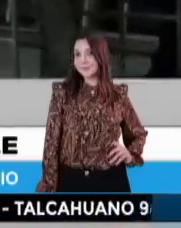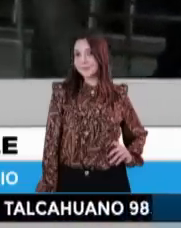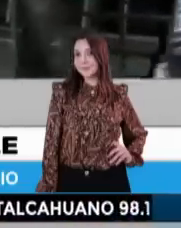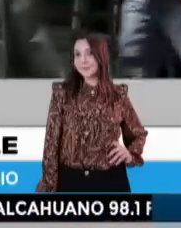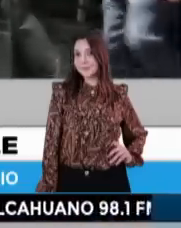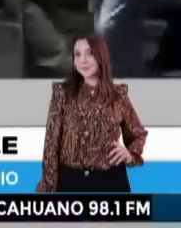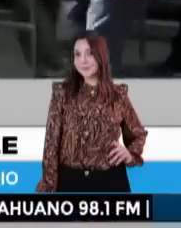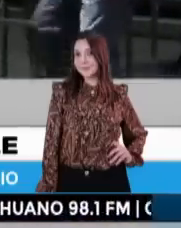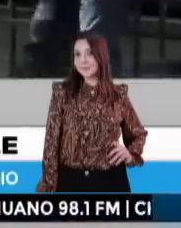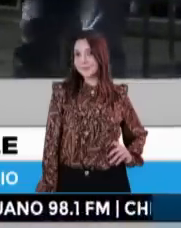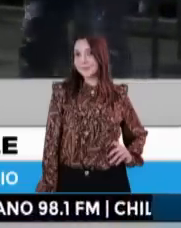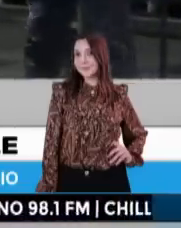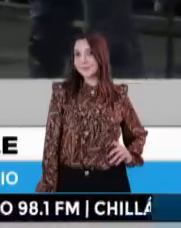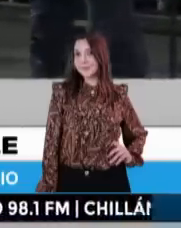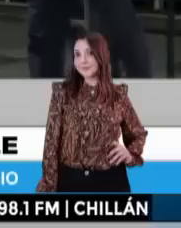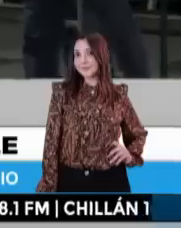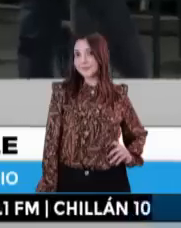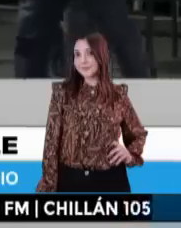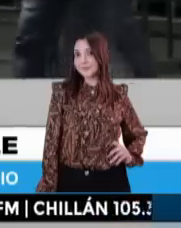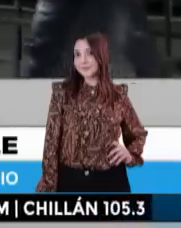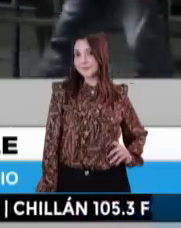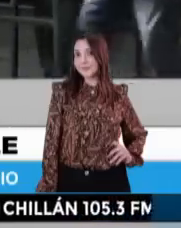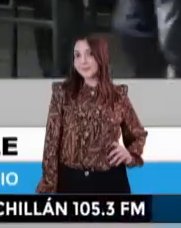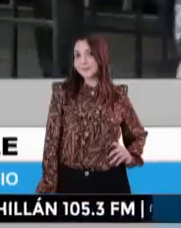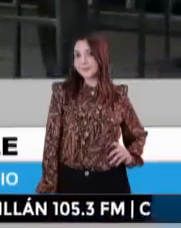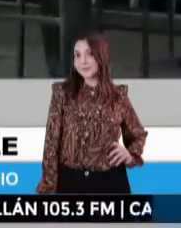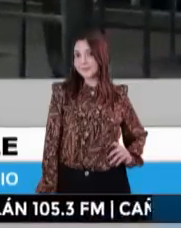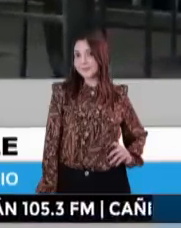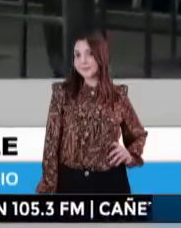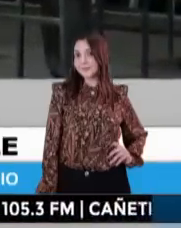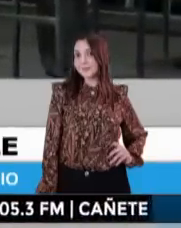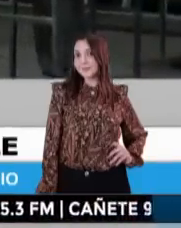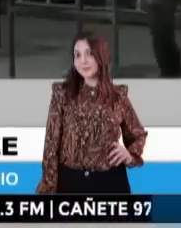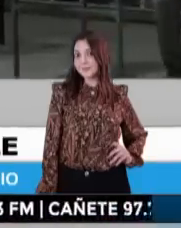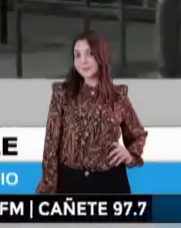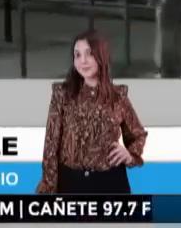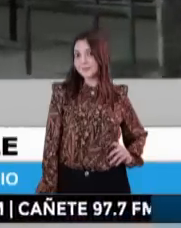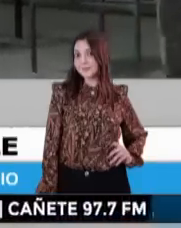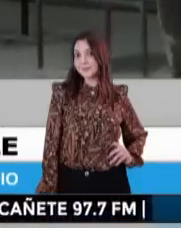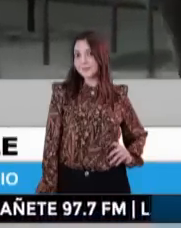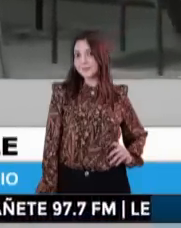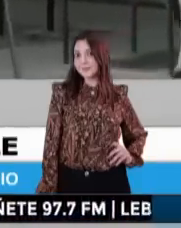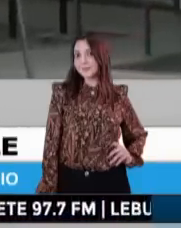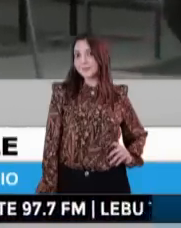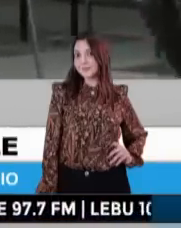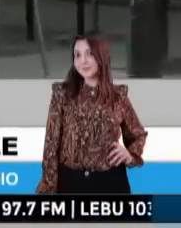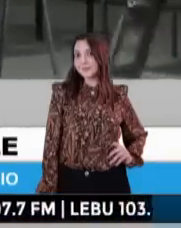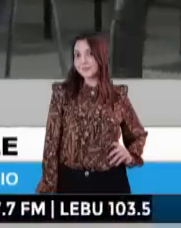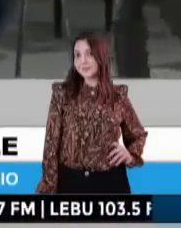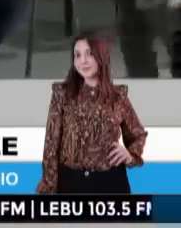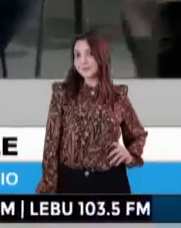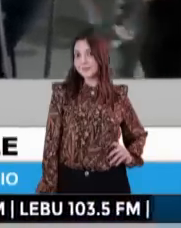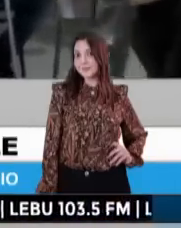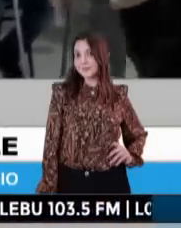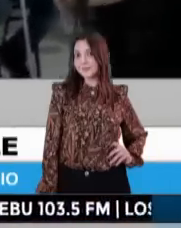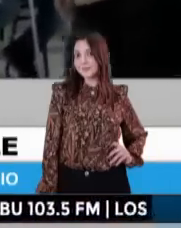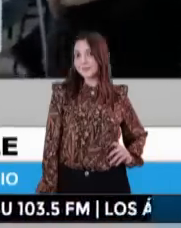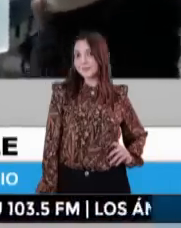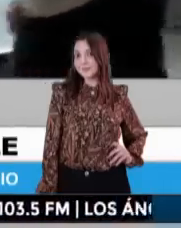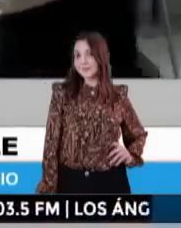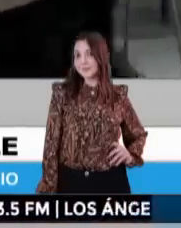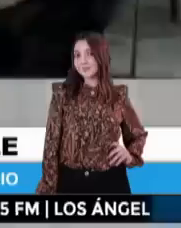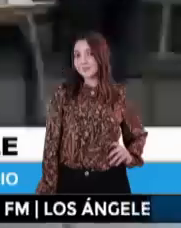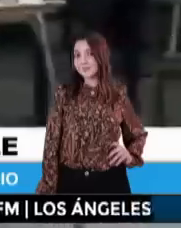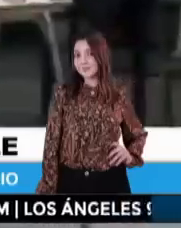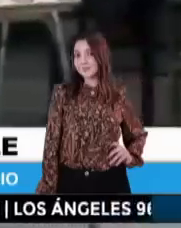O sea, hubo más tranquilidad en los sectores del rechazo que en los sectores de la prueba en el día de ayer, Daniela. Claro, y quienes